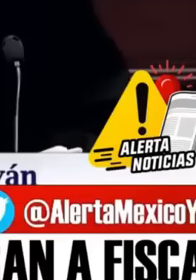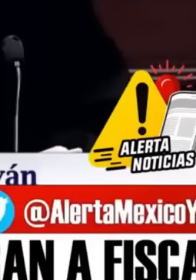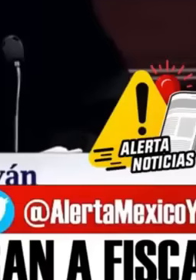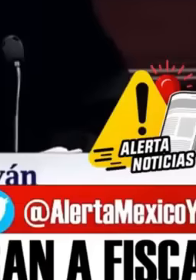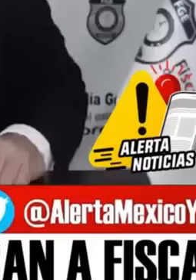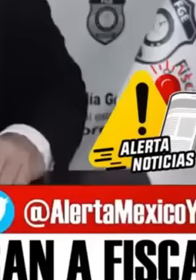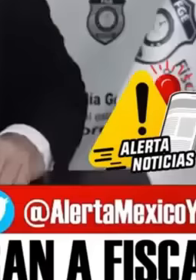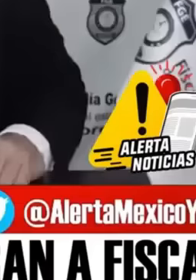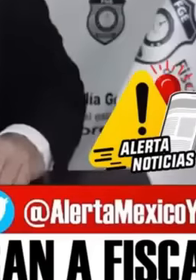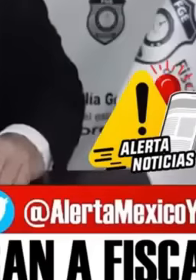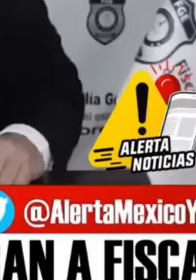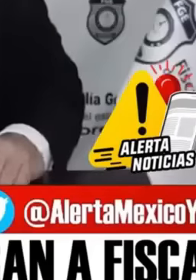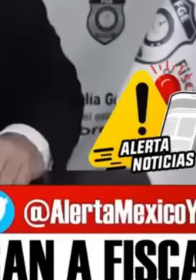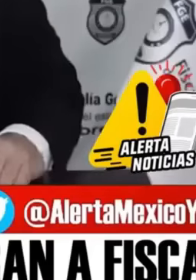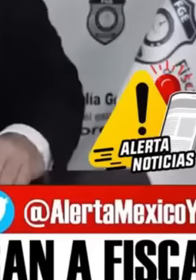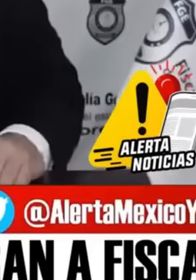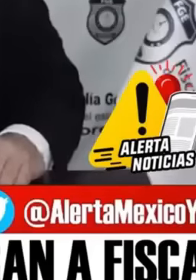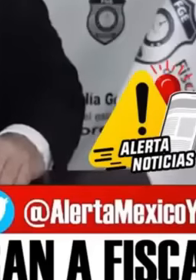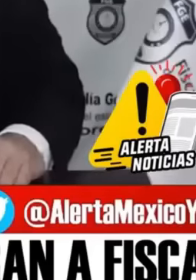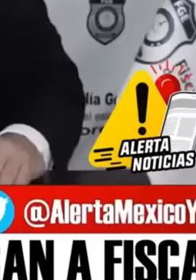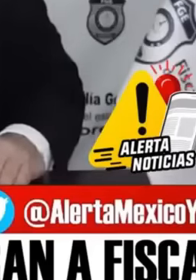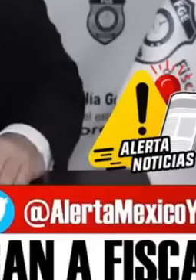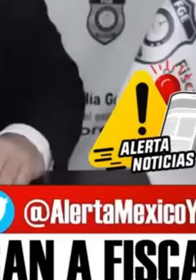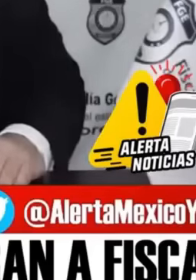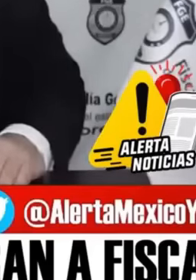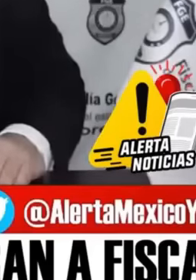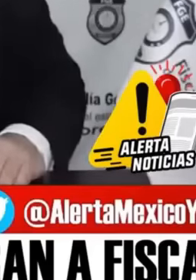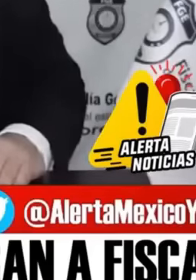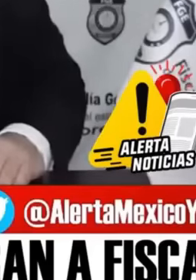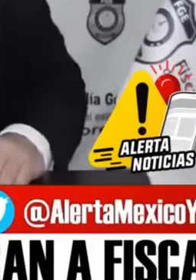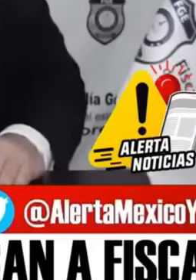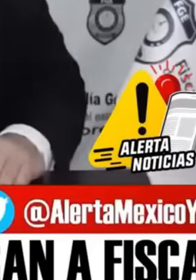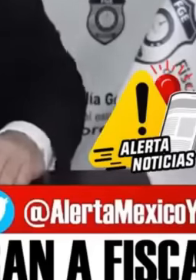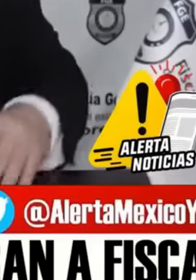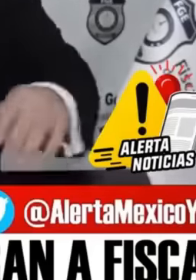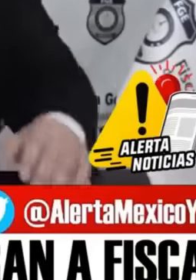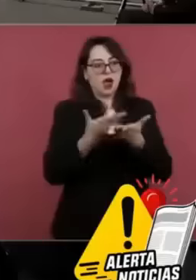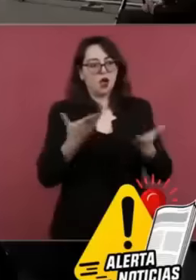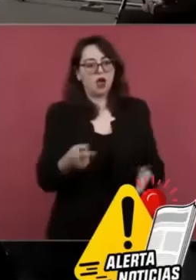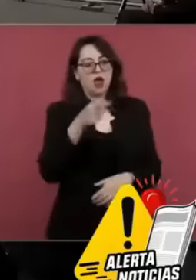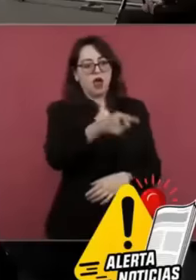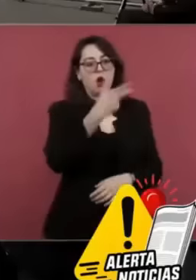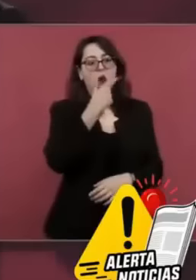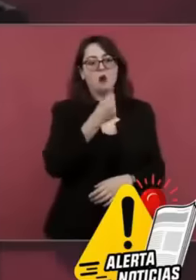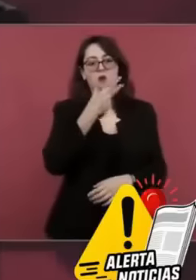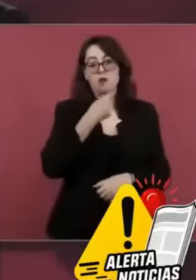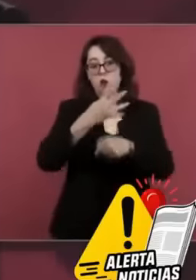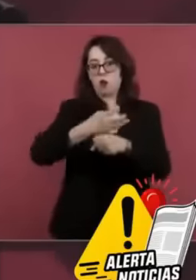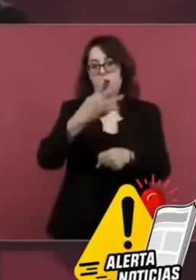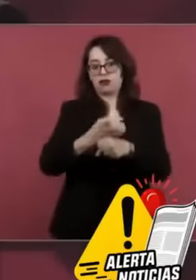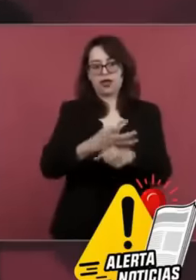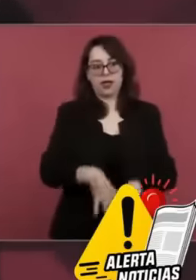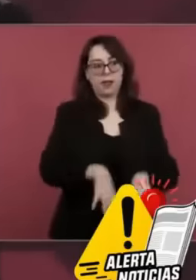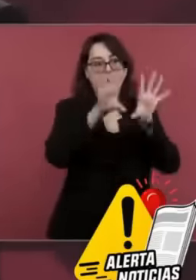libertad. Y finalmente no se dé a conocer todo el cochinero que tenía en Morelos. Yo